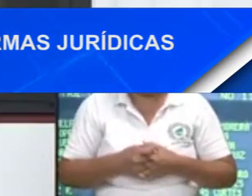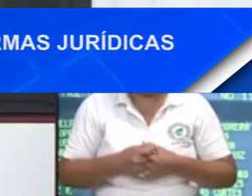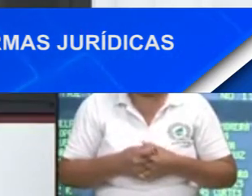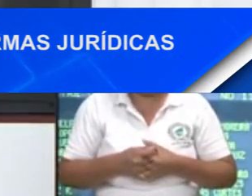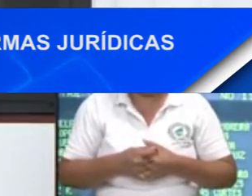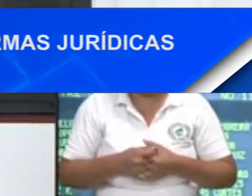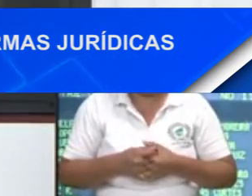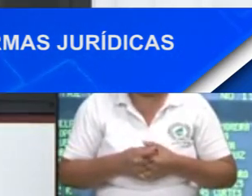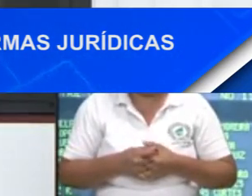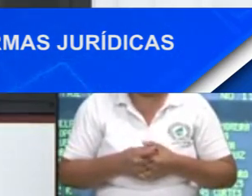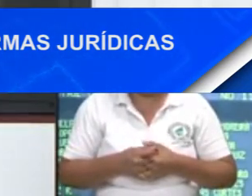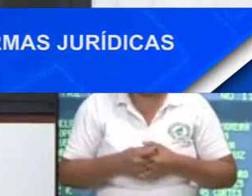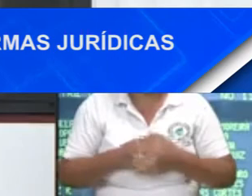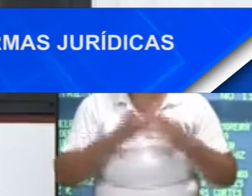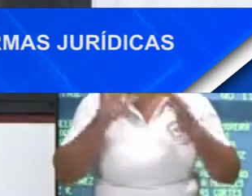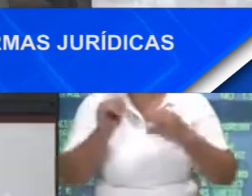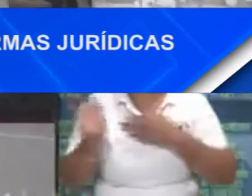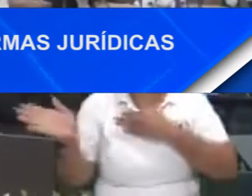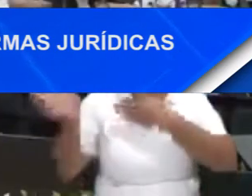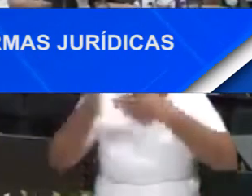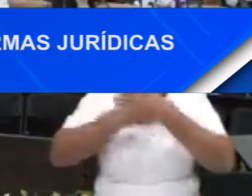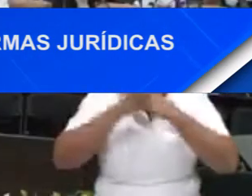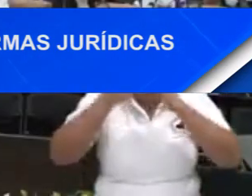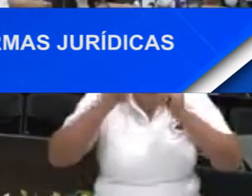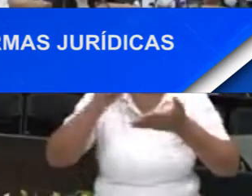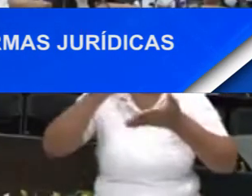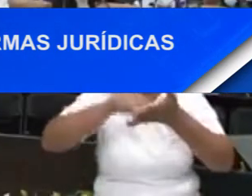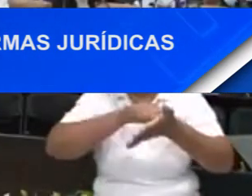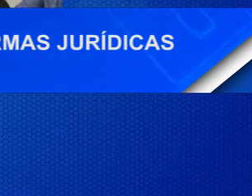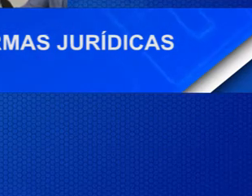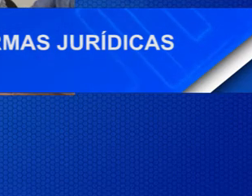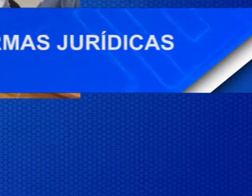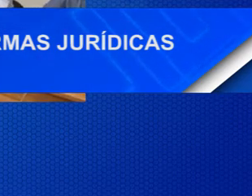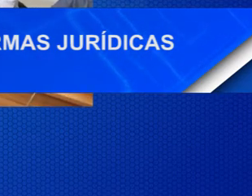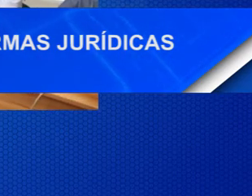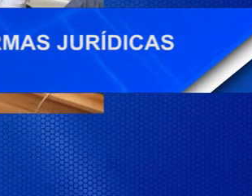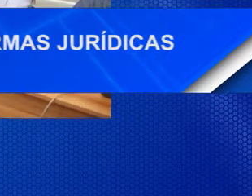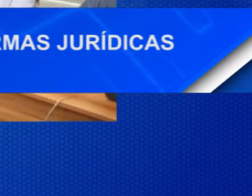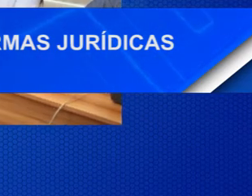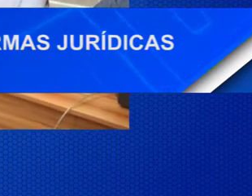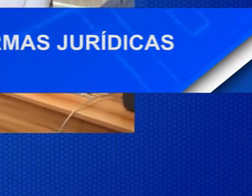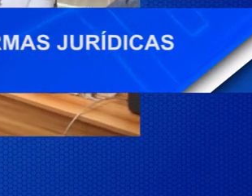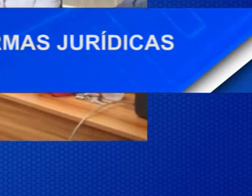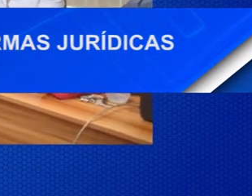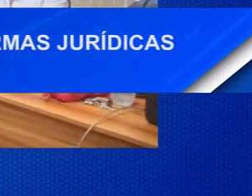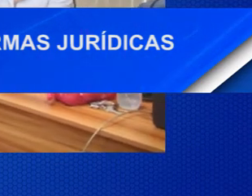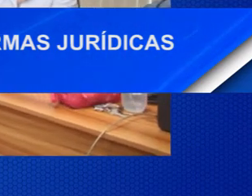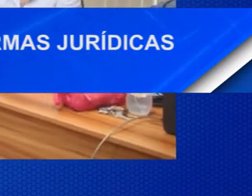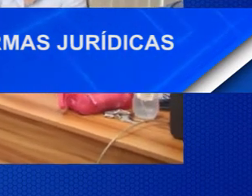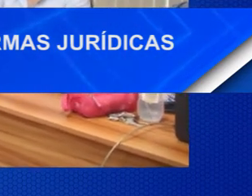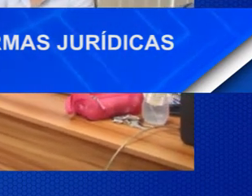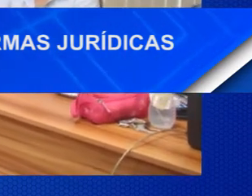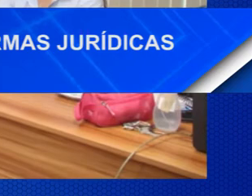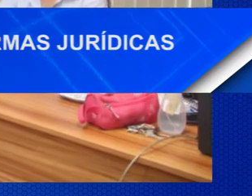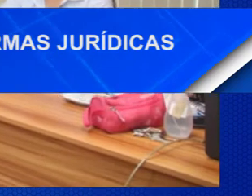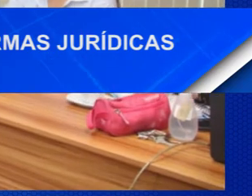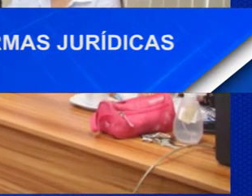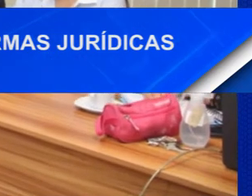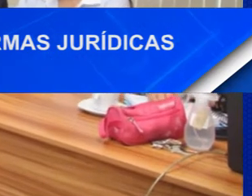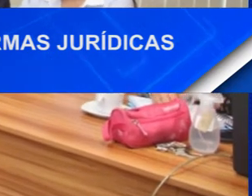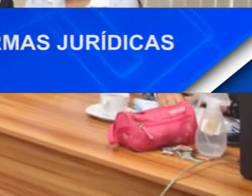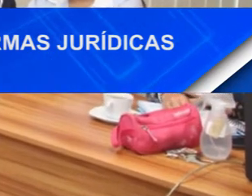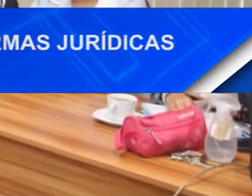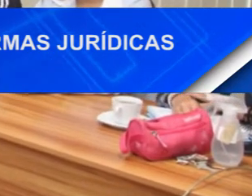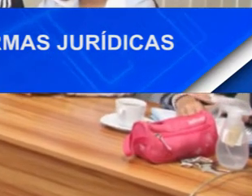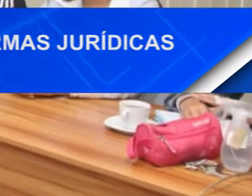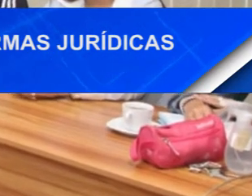contra y 3 abstenciones. El informe de trabajo sobre el análisis de las normas jurídicas aplicable a las personas